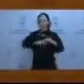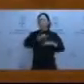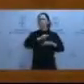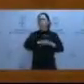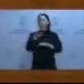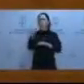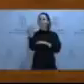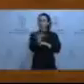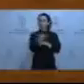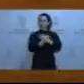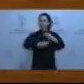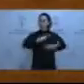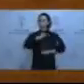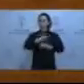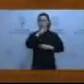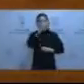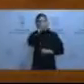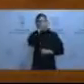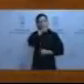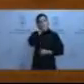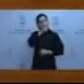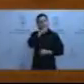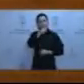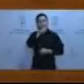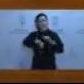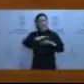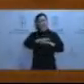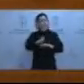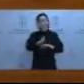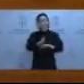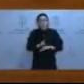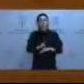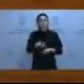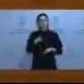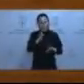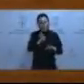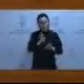las obligaciones que los socialistas asturianos incumplen a diario.